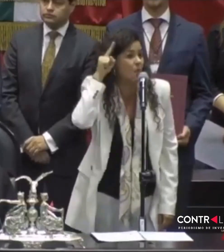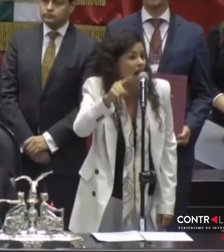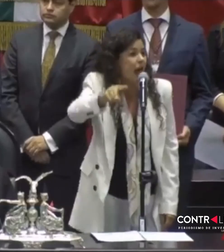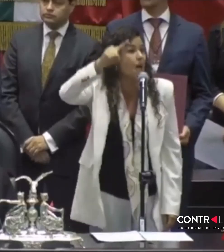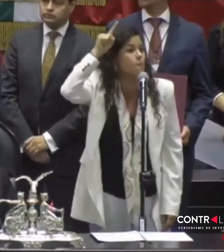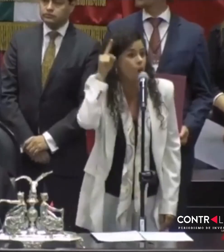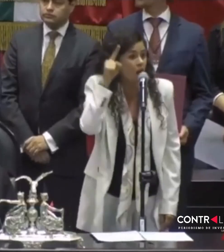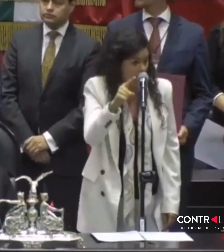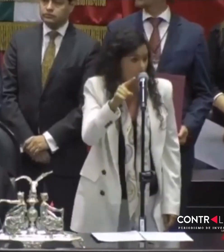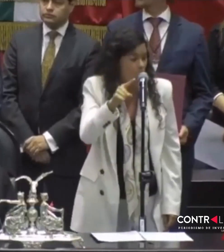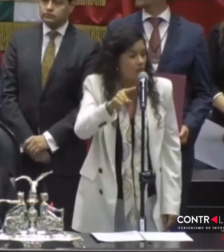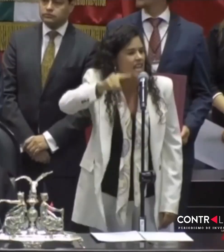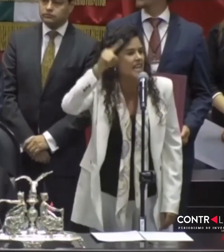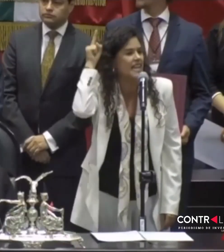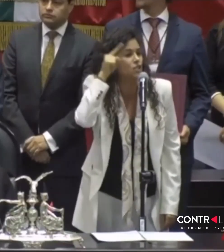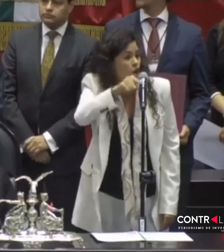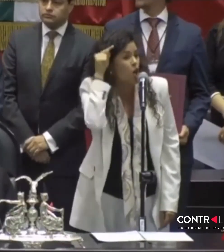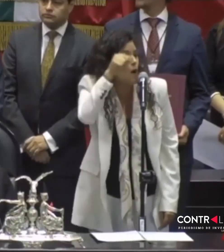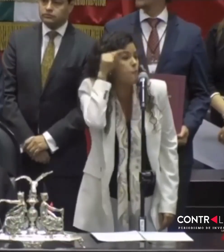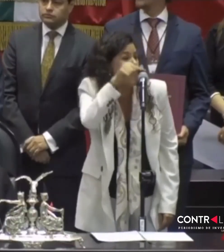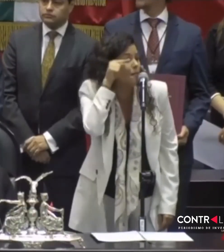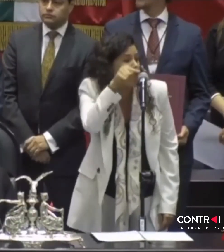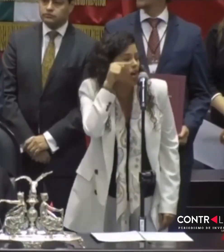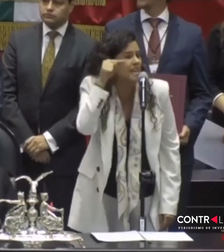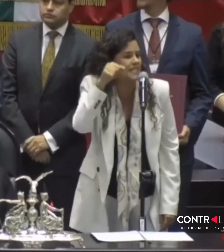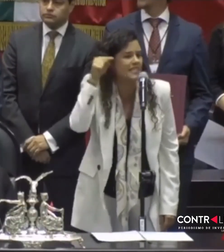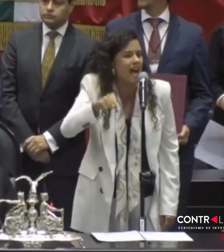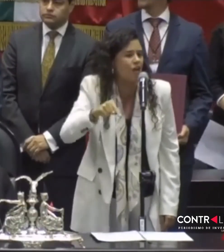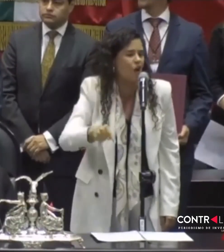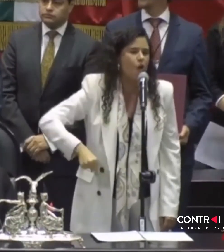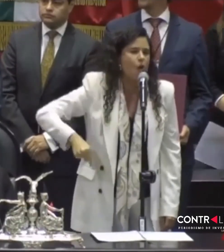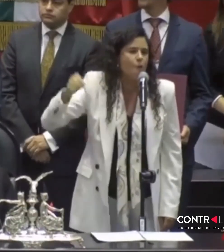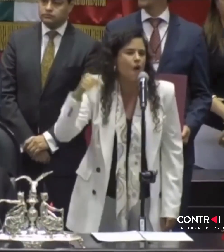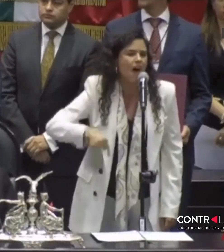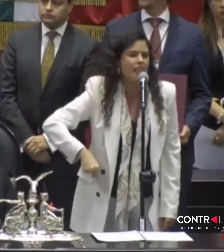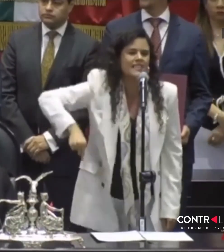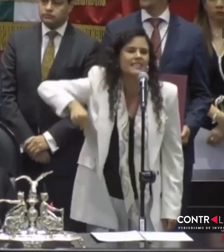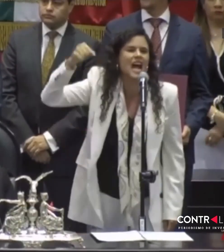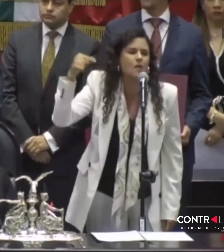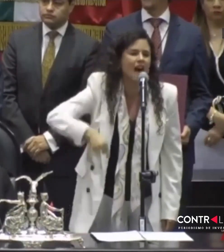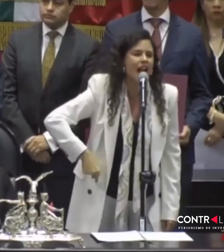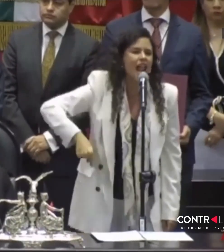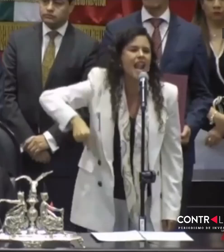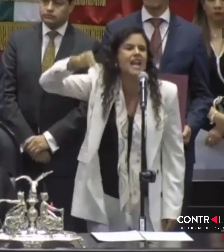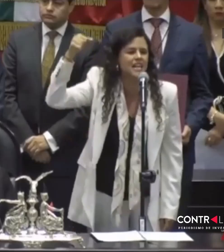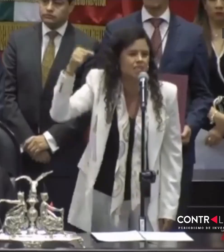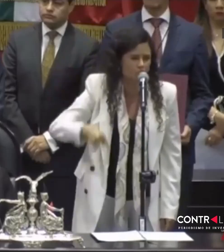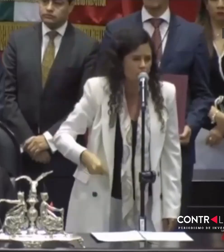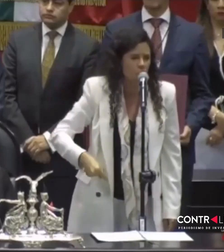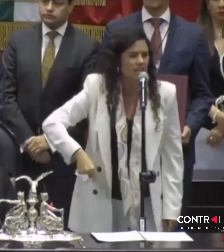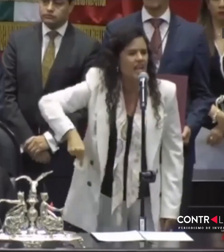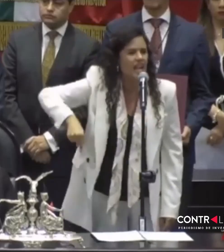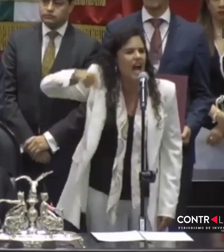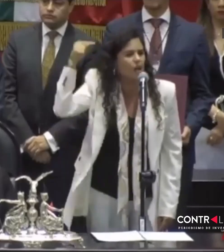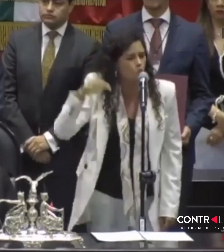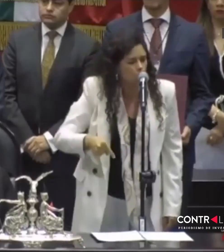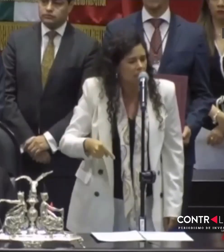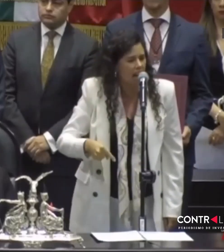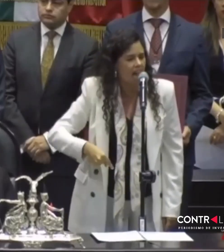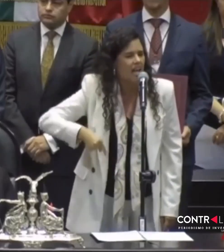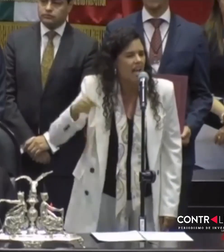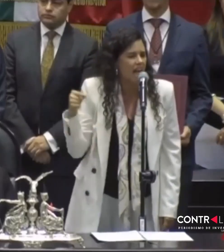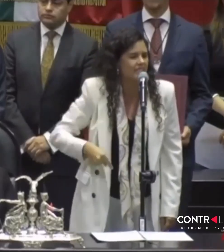puede salvar al pueblo y que solo el pueblo organizado puede salvar a la nación.